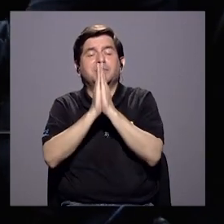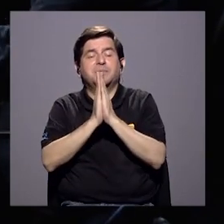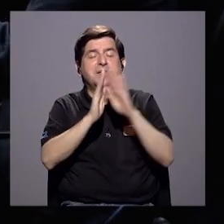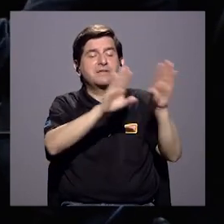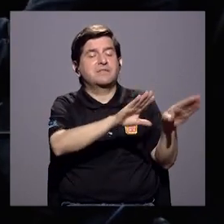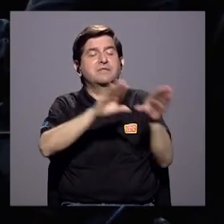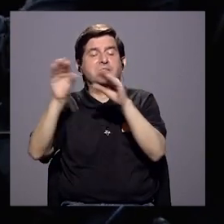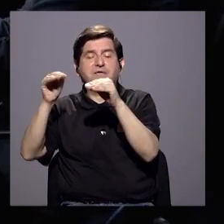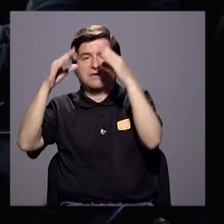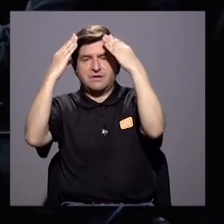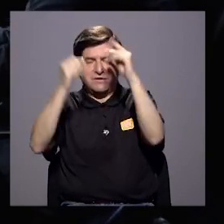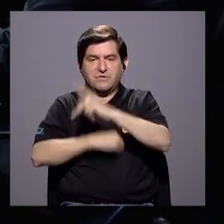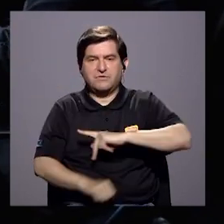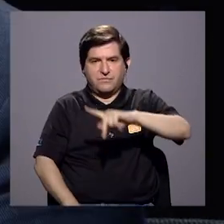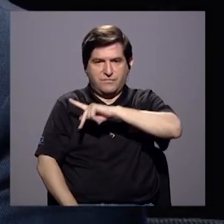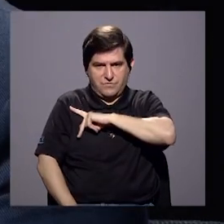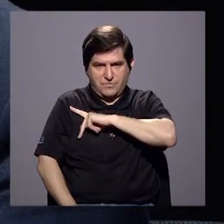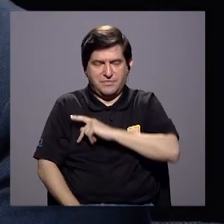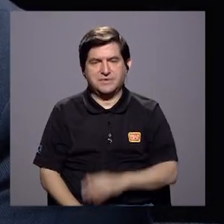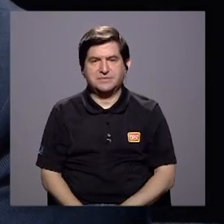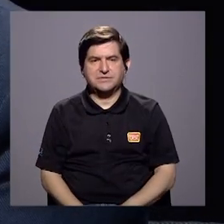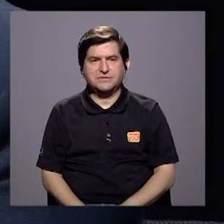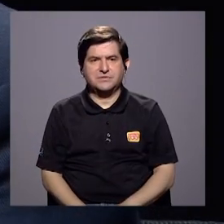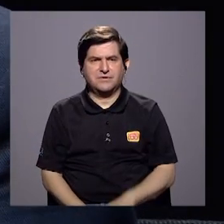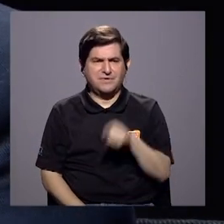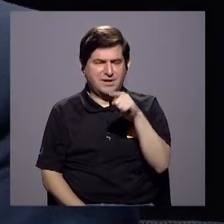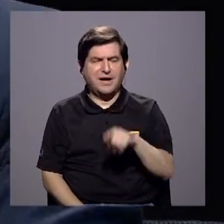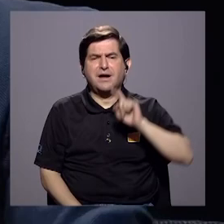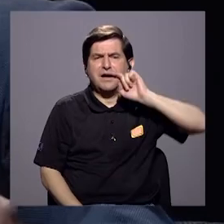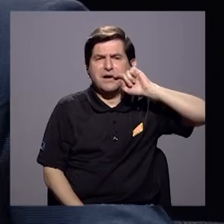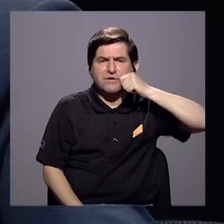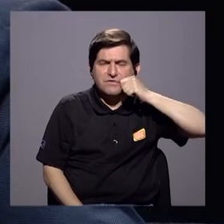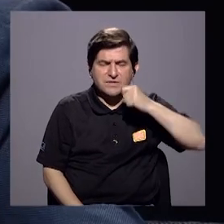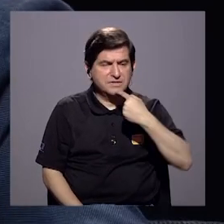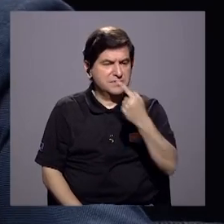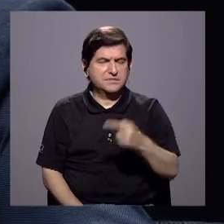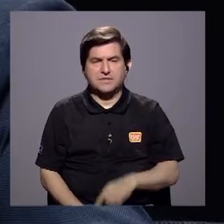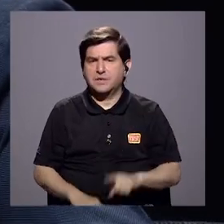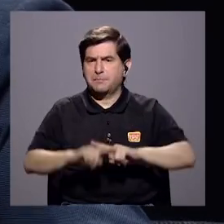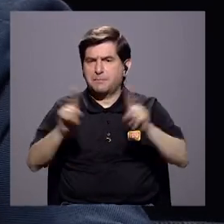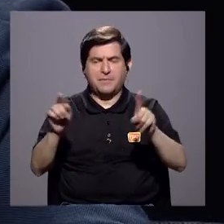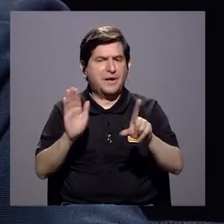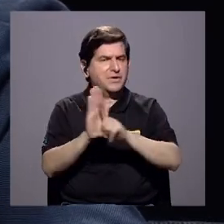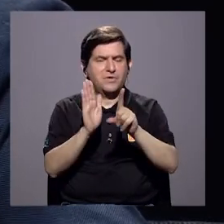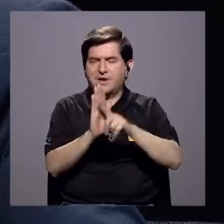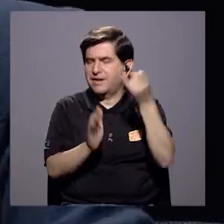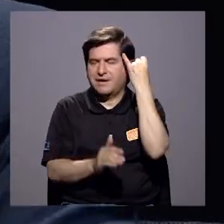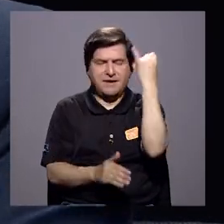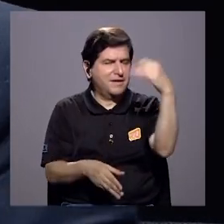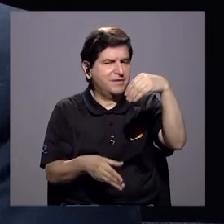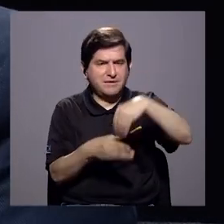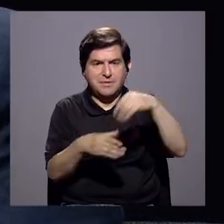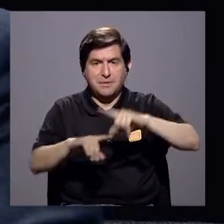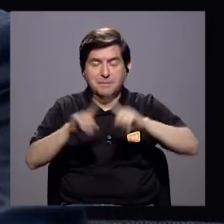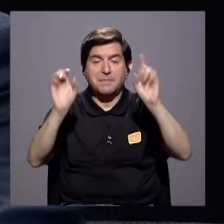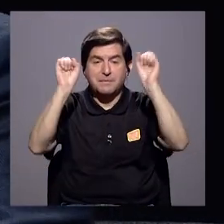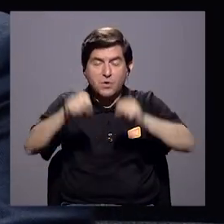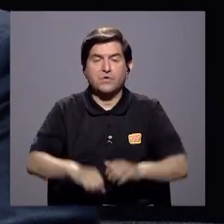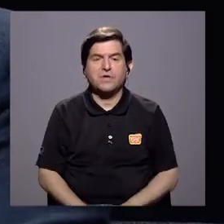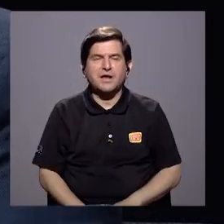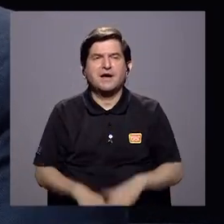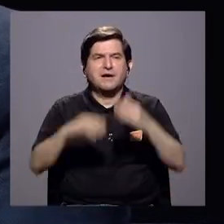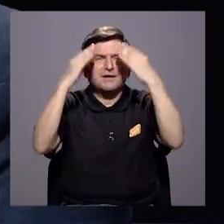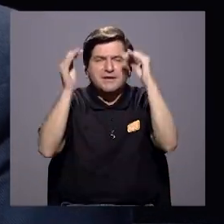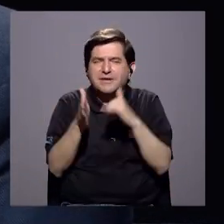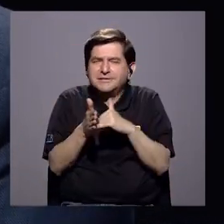transferencia de datos personales inclusive lo que llamó confidenciales a pesar de que la ley no tiene este concepto pero podrían ser datos